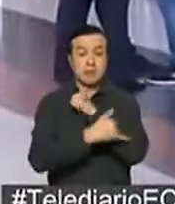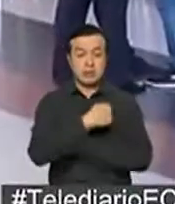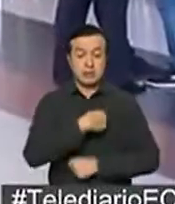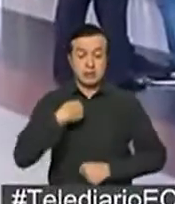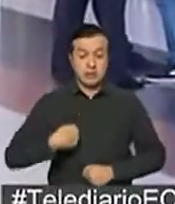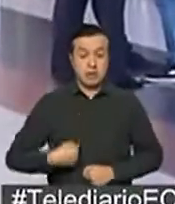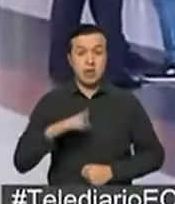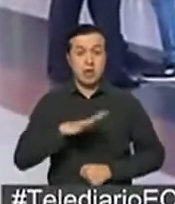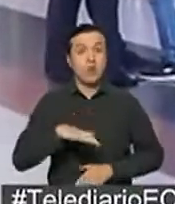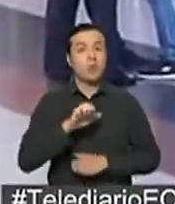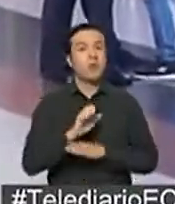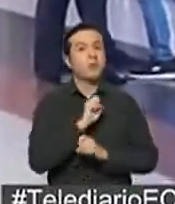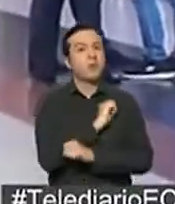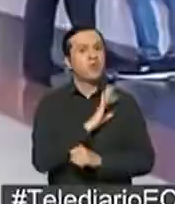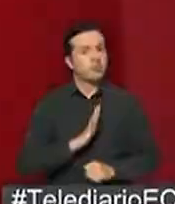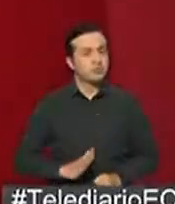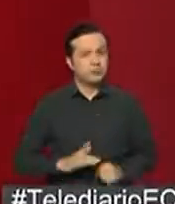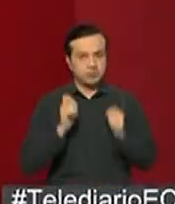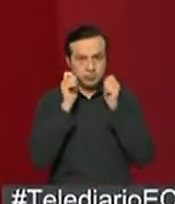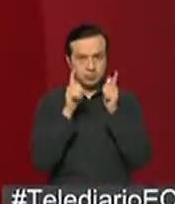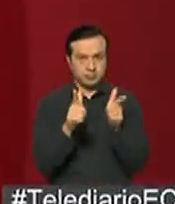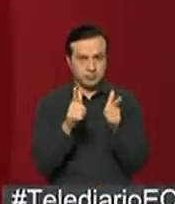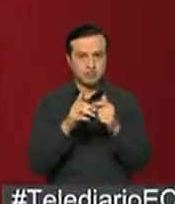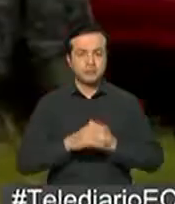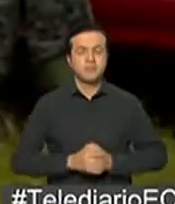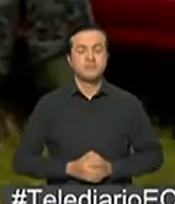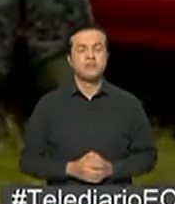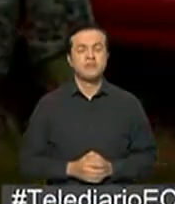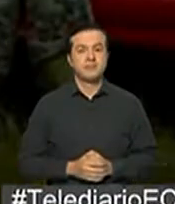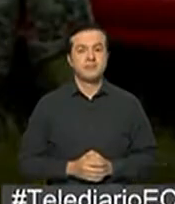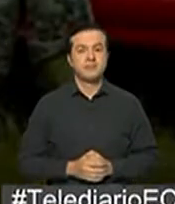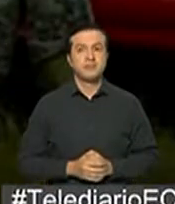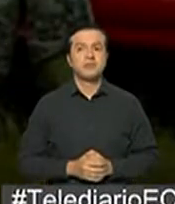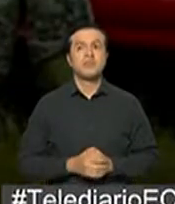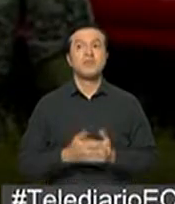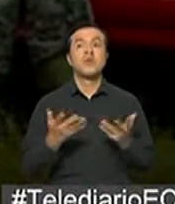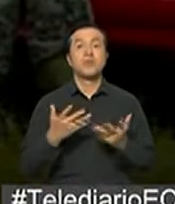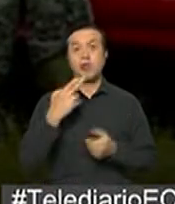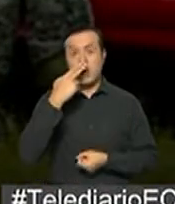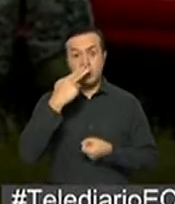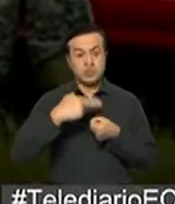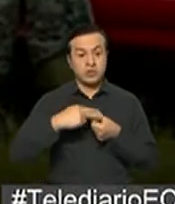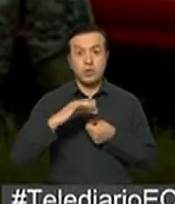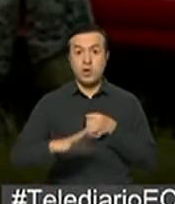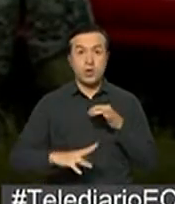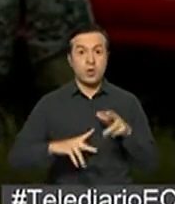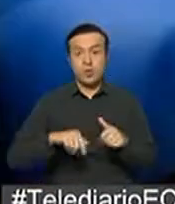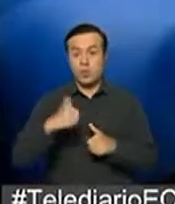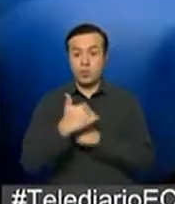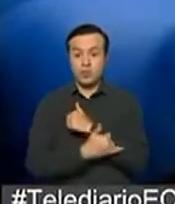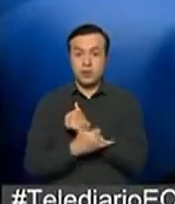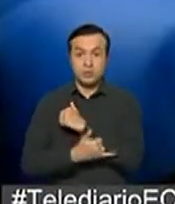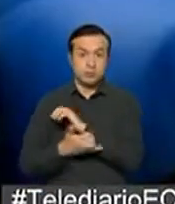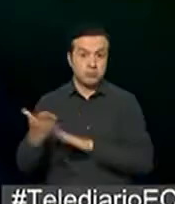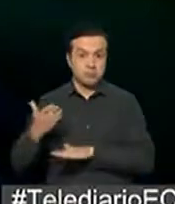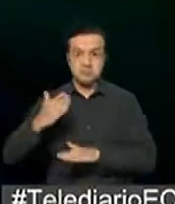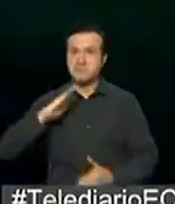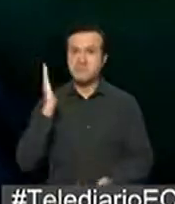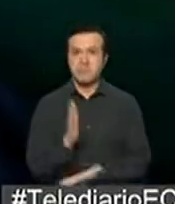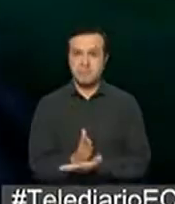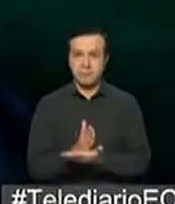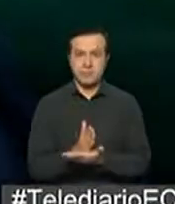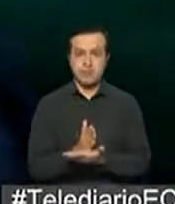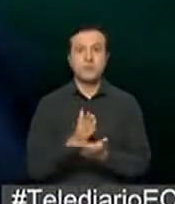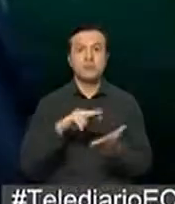se toman acciones preventivas y combatir el tráfico de combustible es el objetivo del gobierno nacional el uso